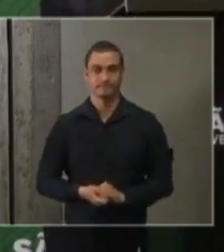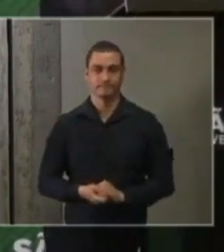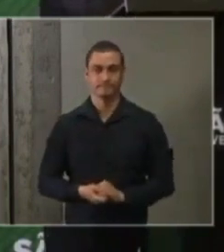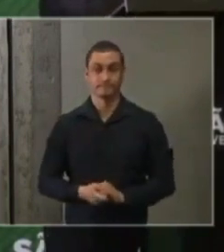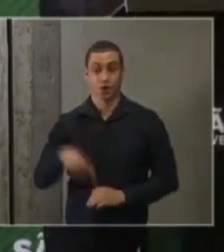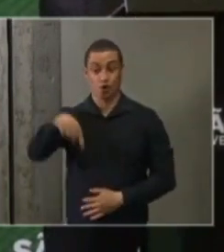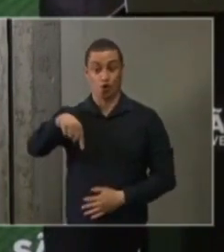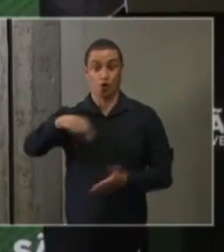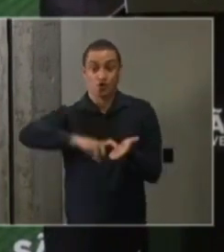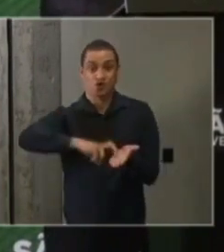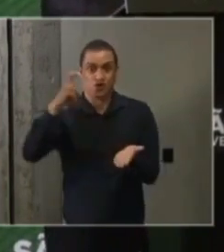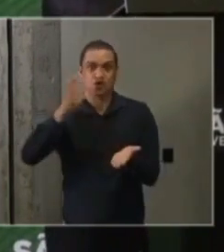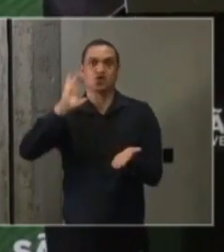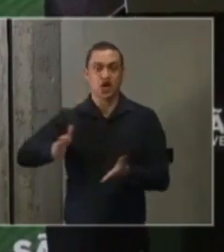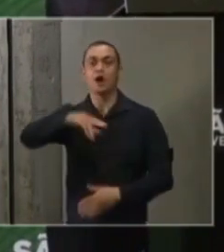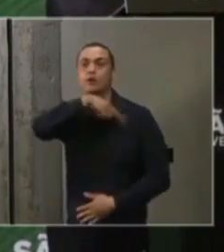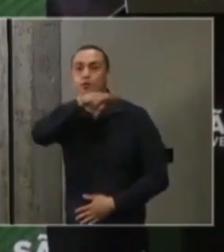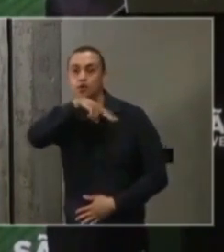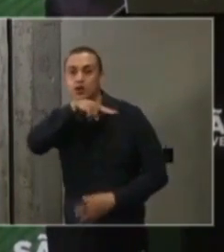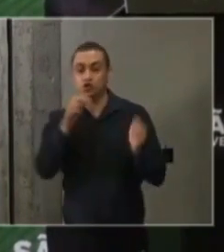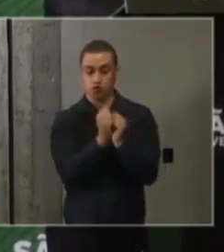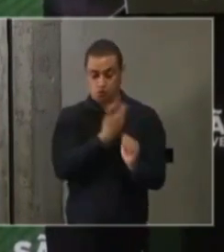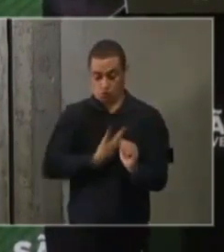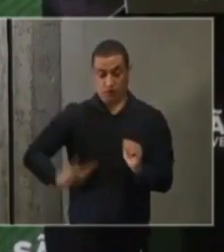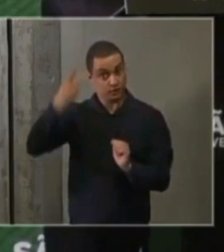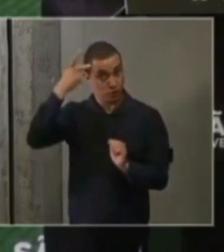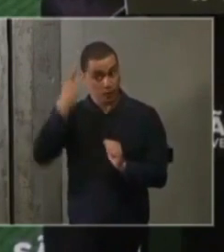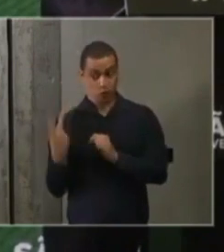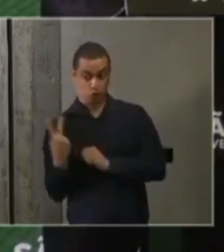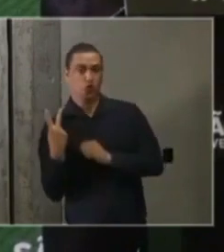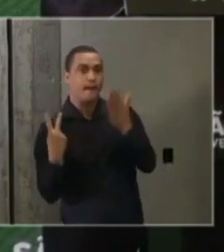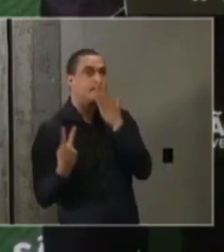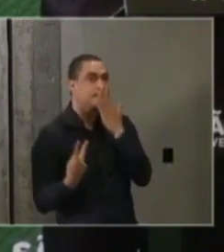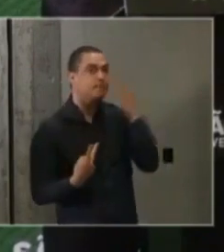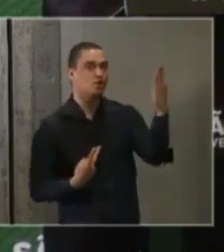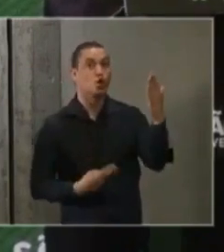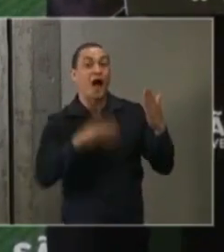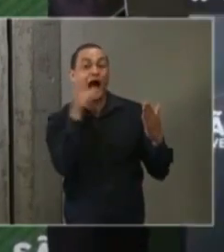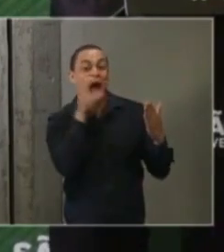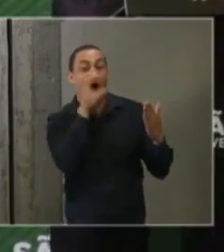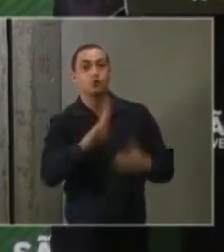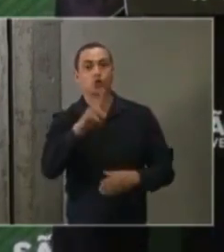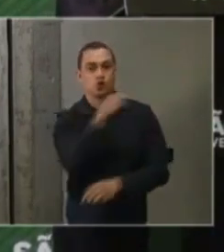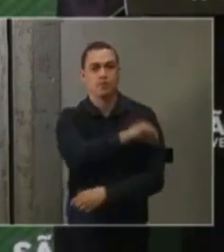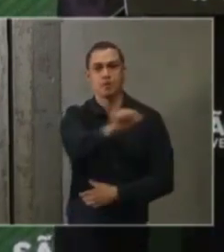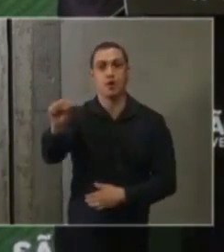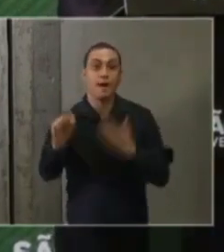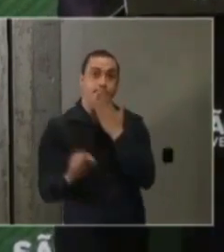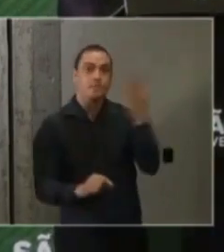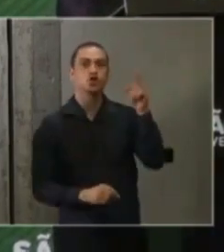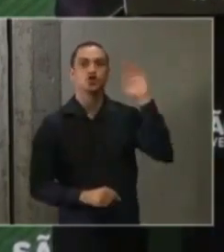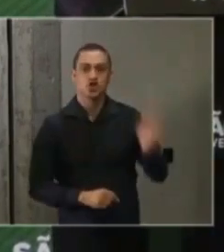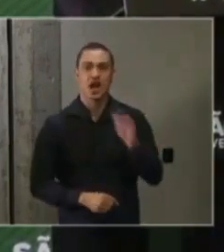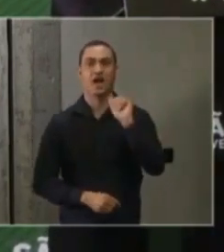y el gobernador de sao paulo joao doria anunció el jueves el pedido de autorización para uso de emergencia de la